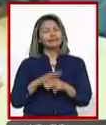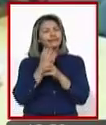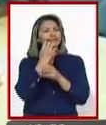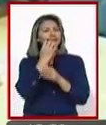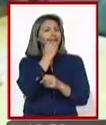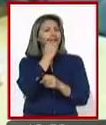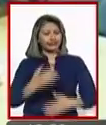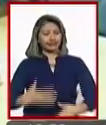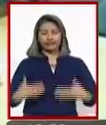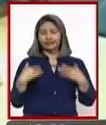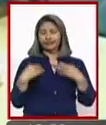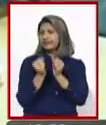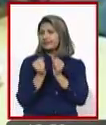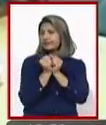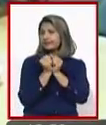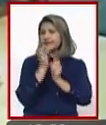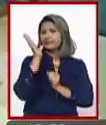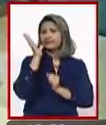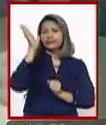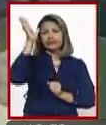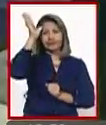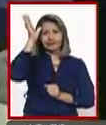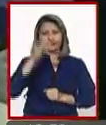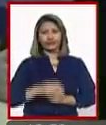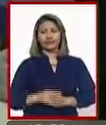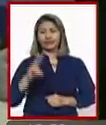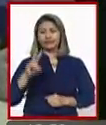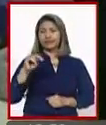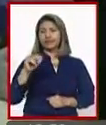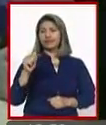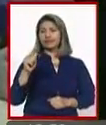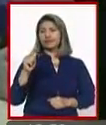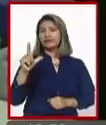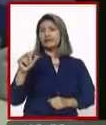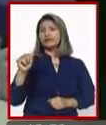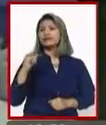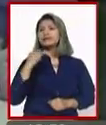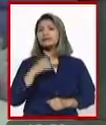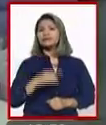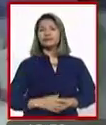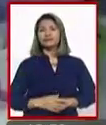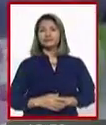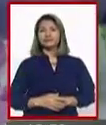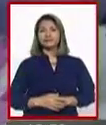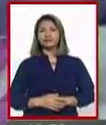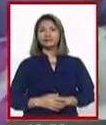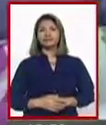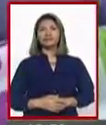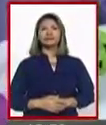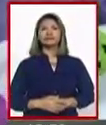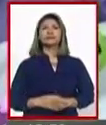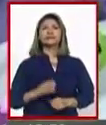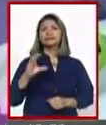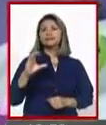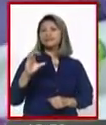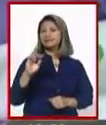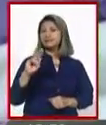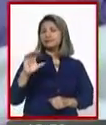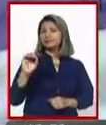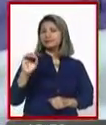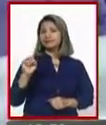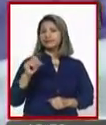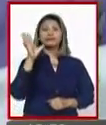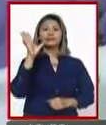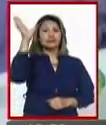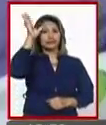vida y estar al lado ahora de sus padres. Natalia Céspedes, de 20 años, la mamá. Jean Carlos Reyes, de 22 años, el